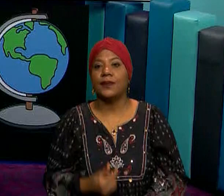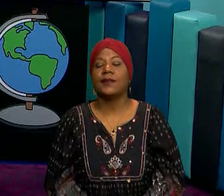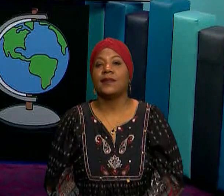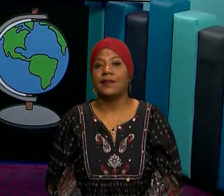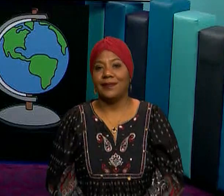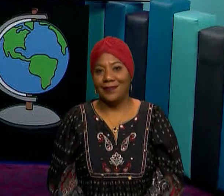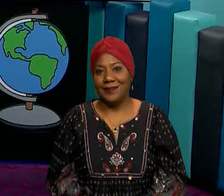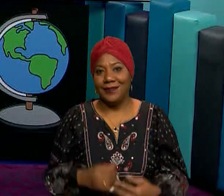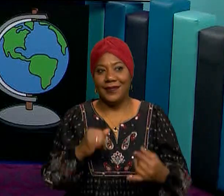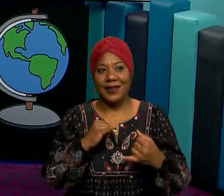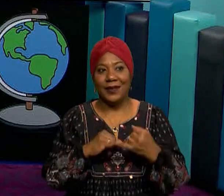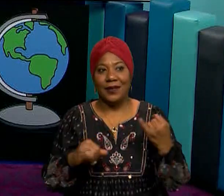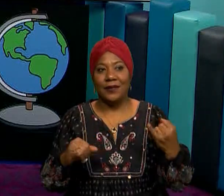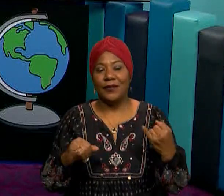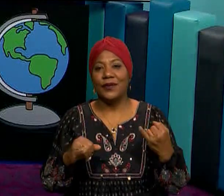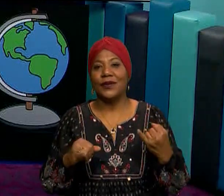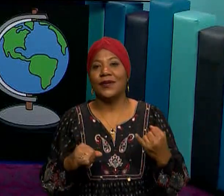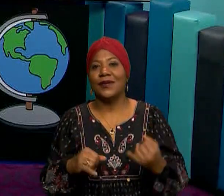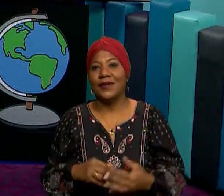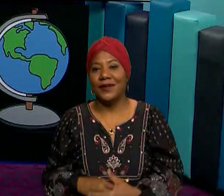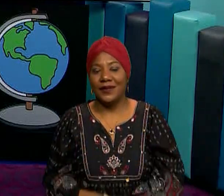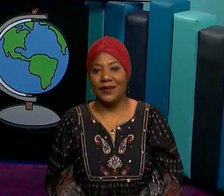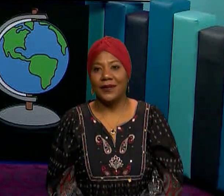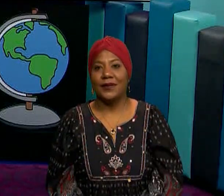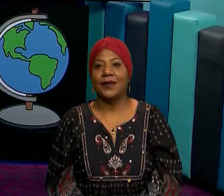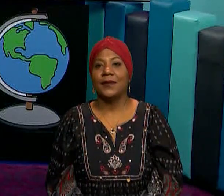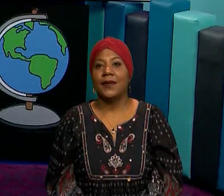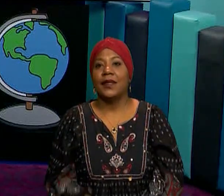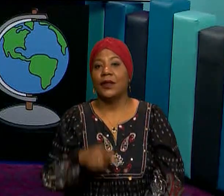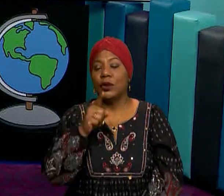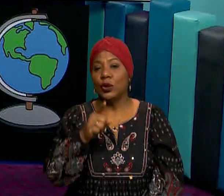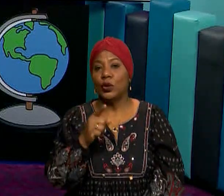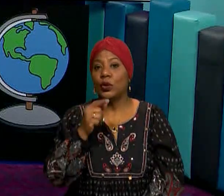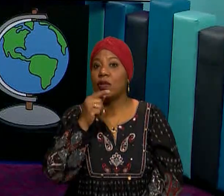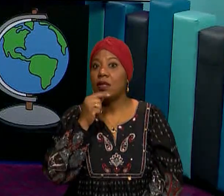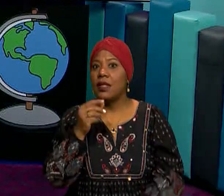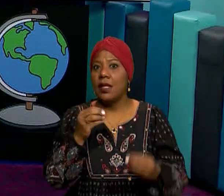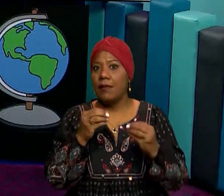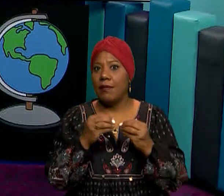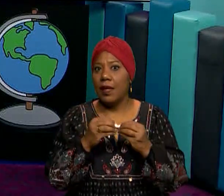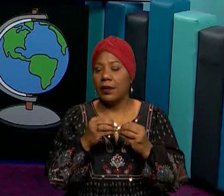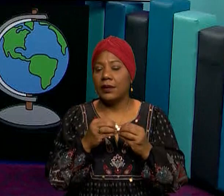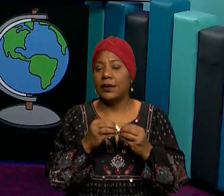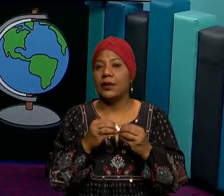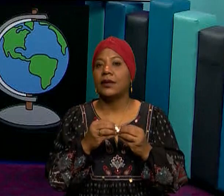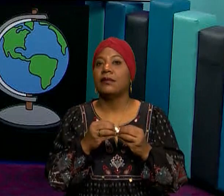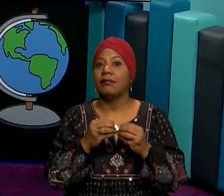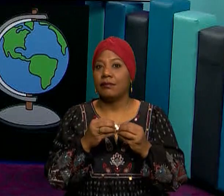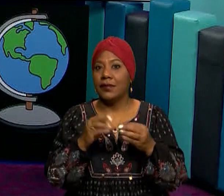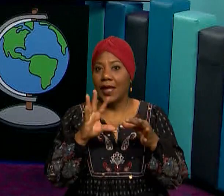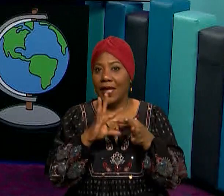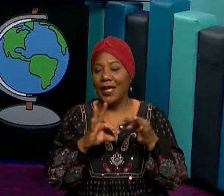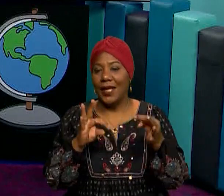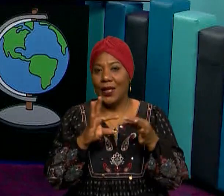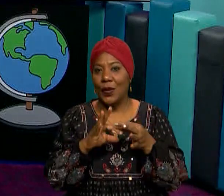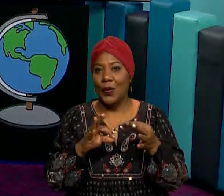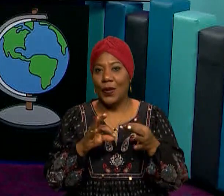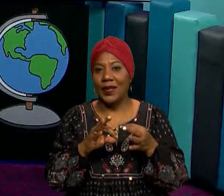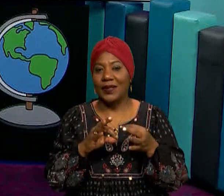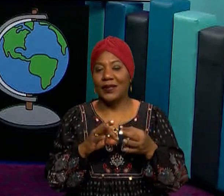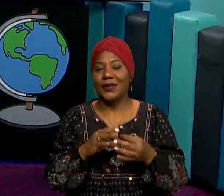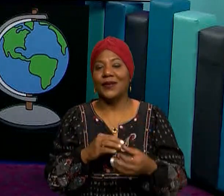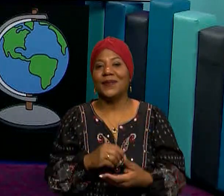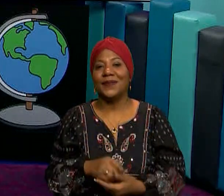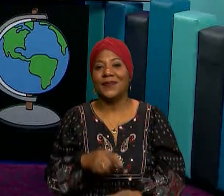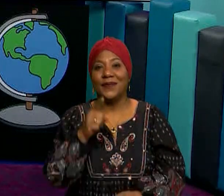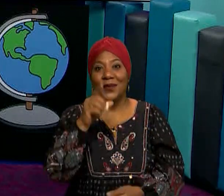a colocar el personaje o los personajes secundarios de esta historia. ¿Estás listo? Si deseas, puedes